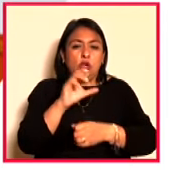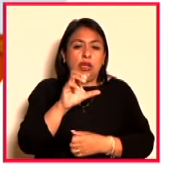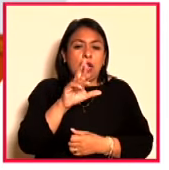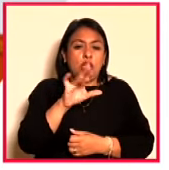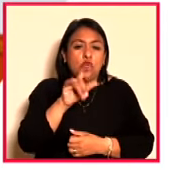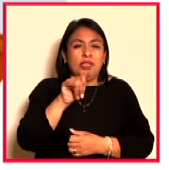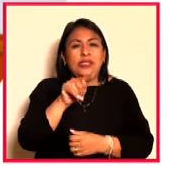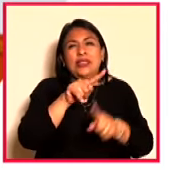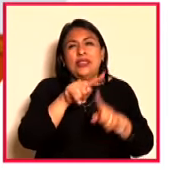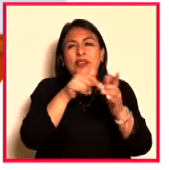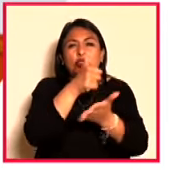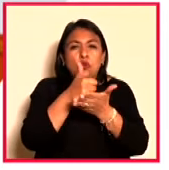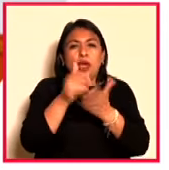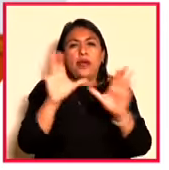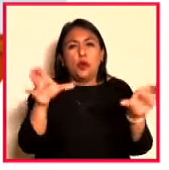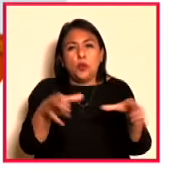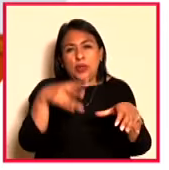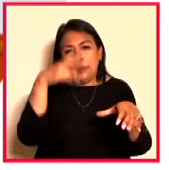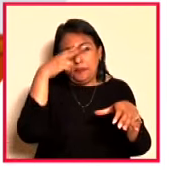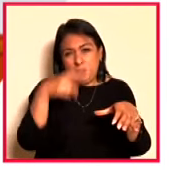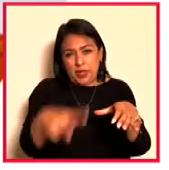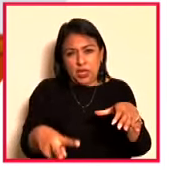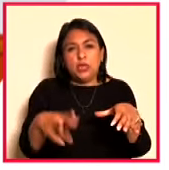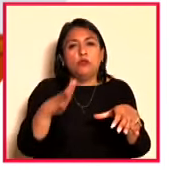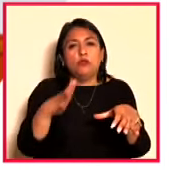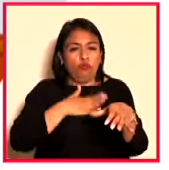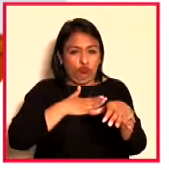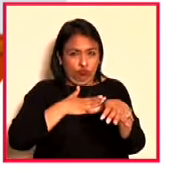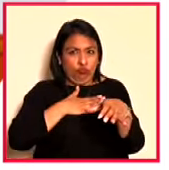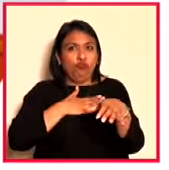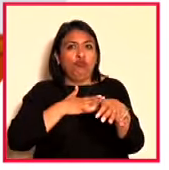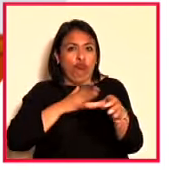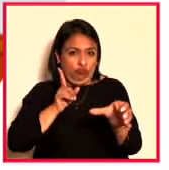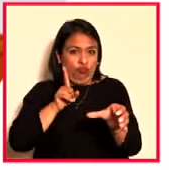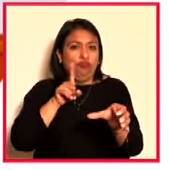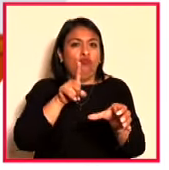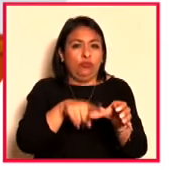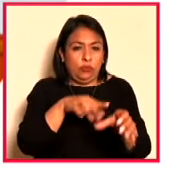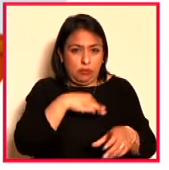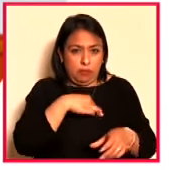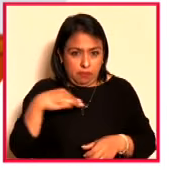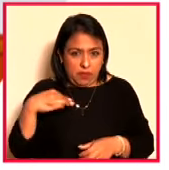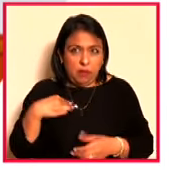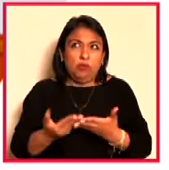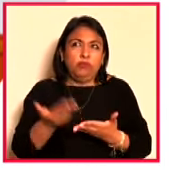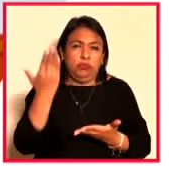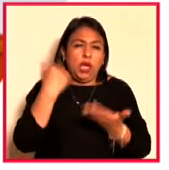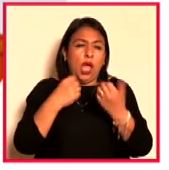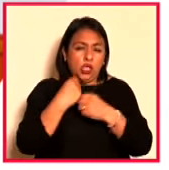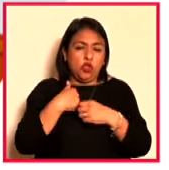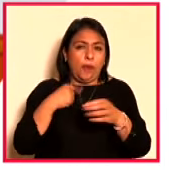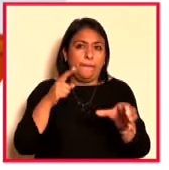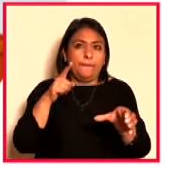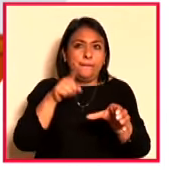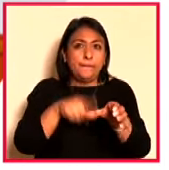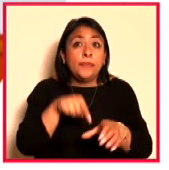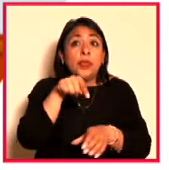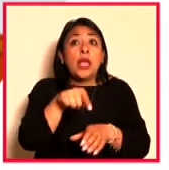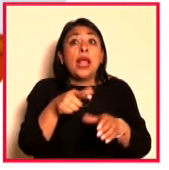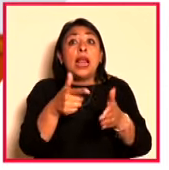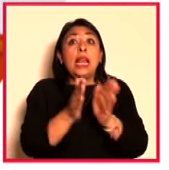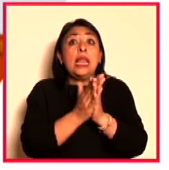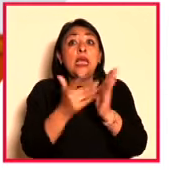y Comunidades Mexicanas, de la cual soy miembro desde hace algunos años, y que en este libro podrá